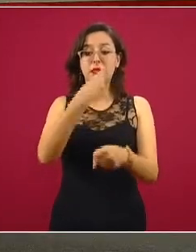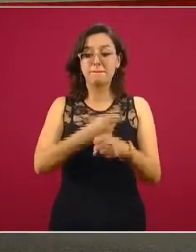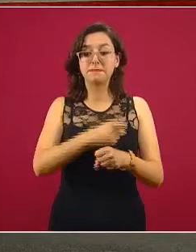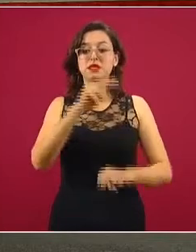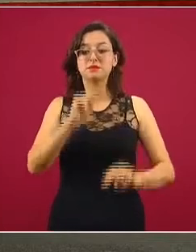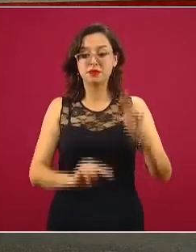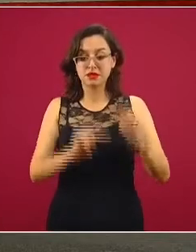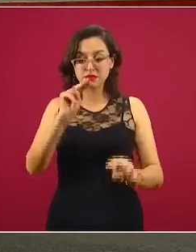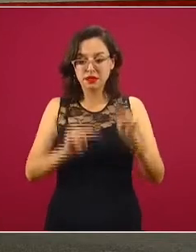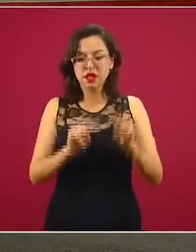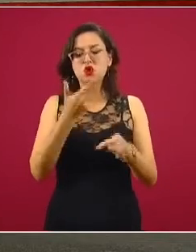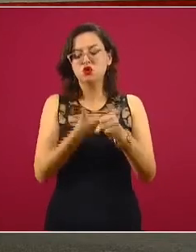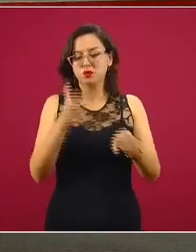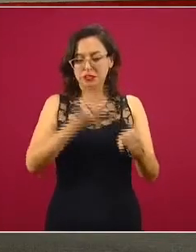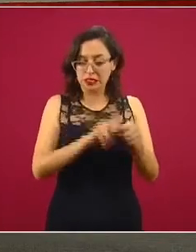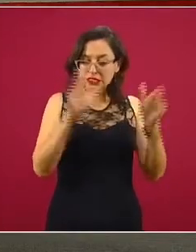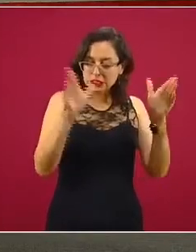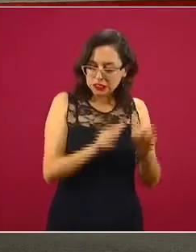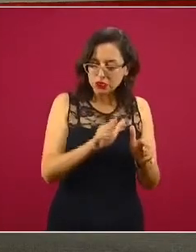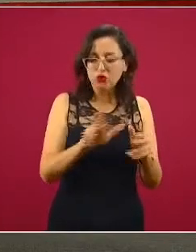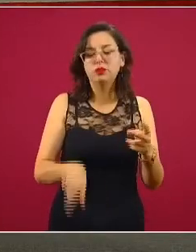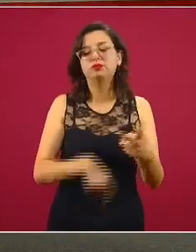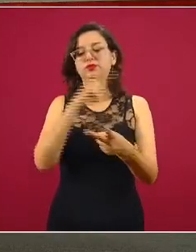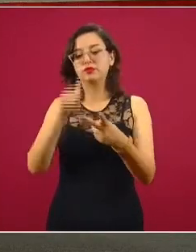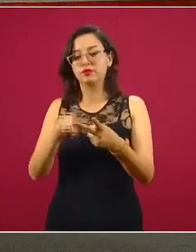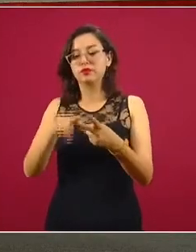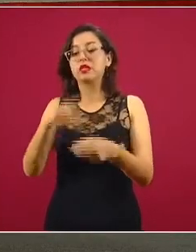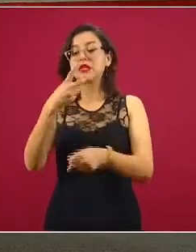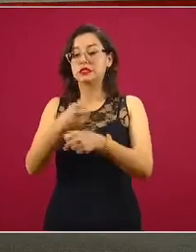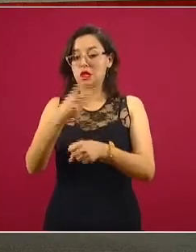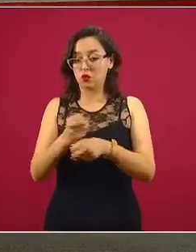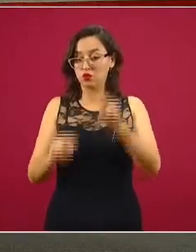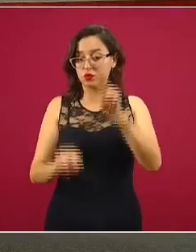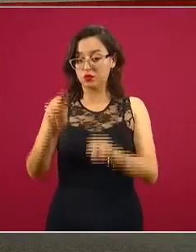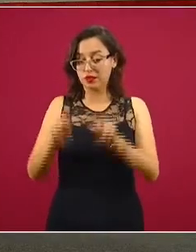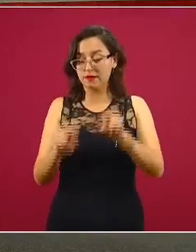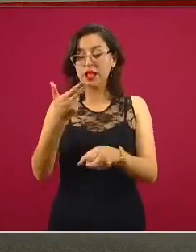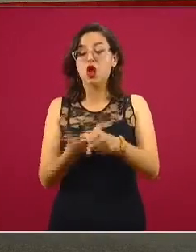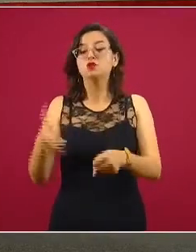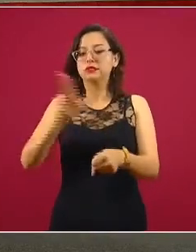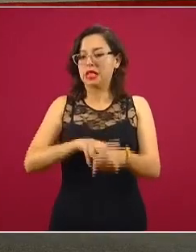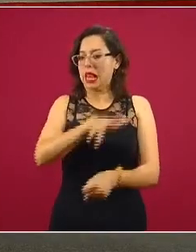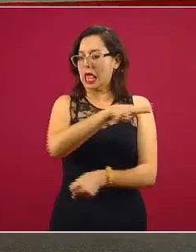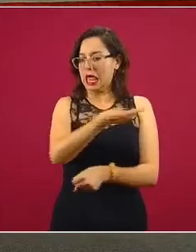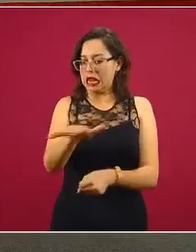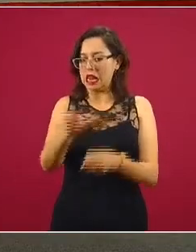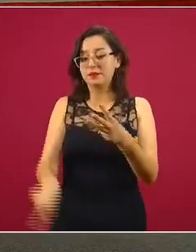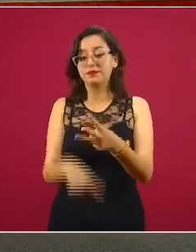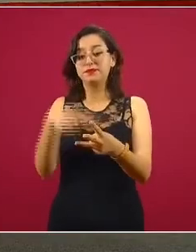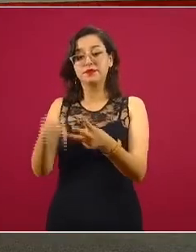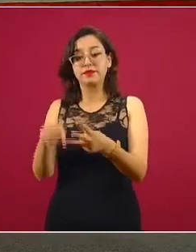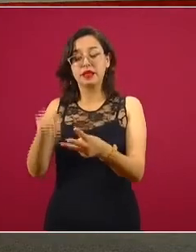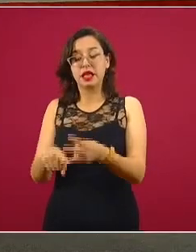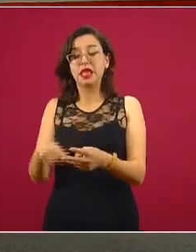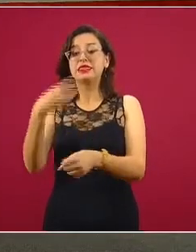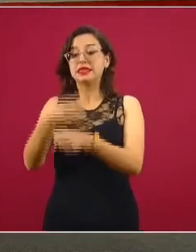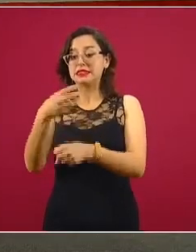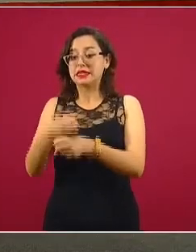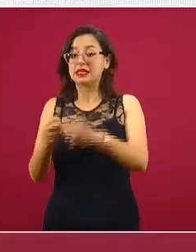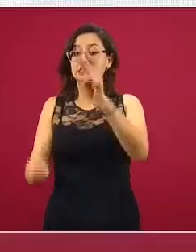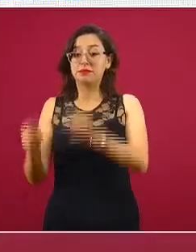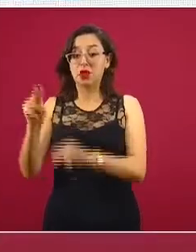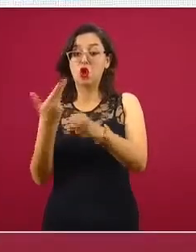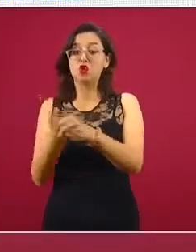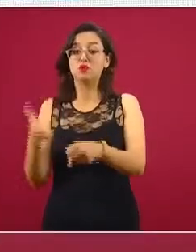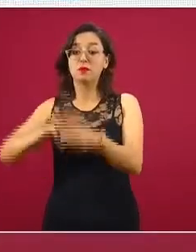decir, clínicas, de segundo nivel, hospitales generales, y de tercer nivel, hospitales especializados. Y